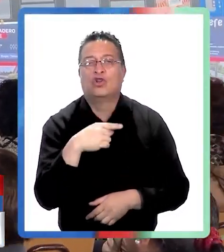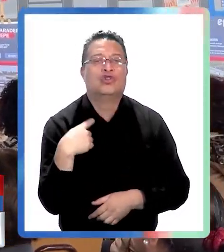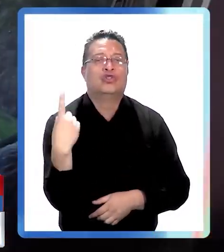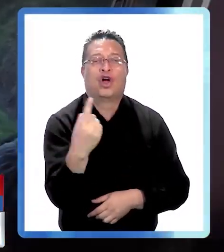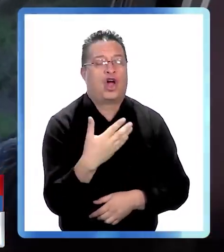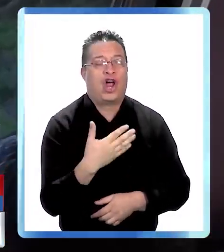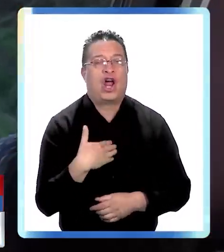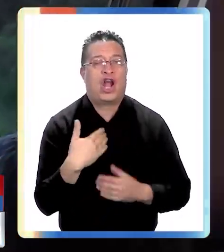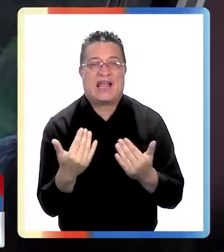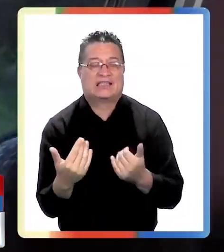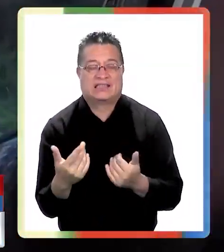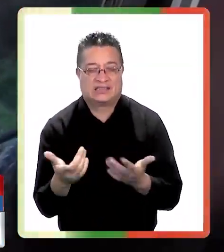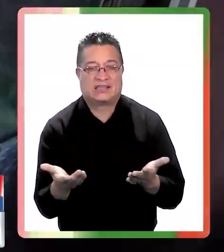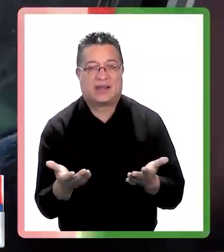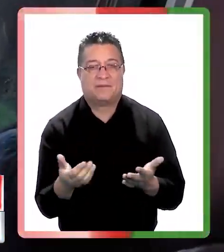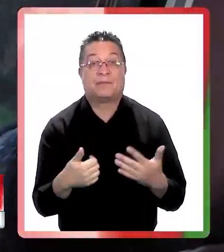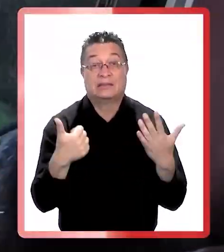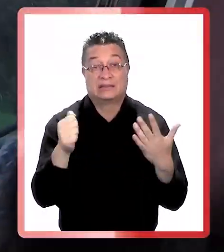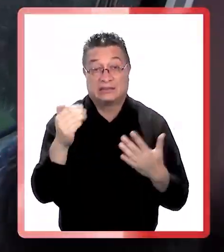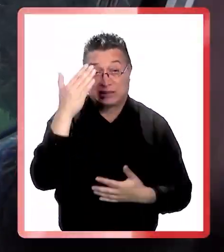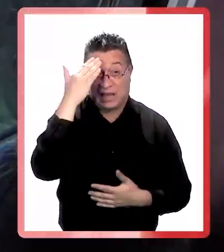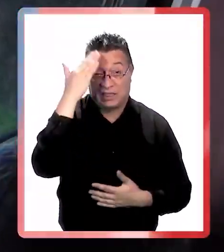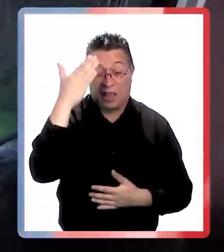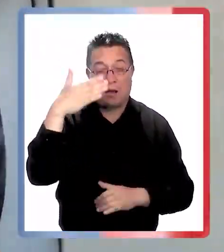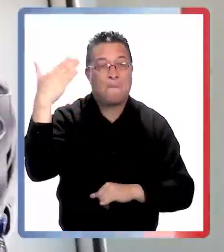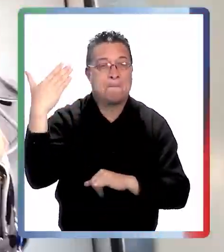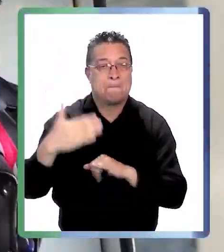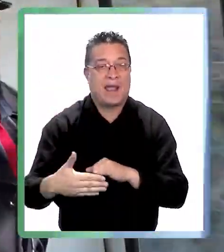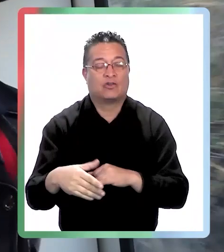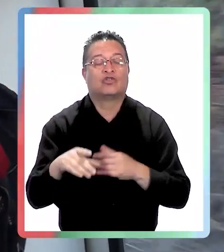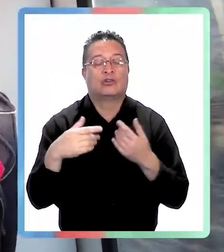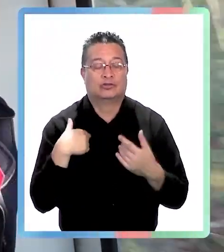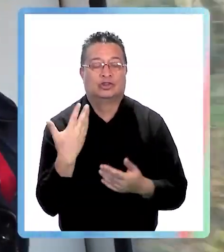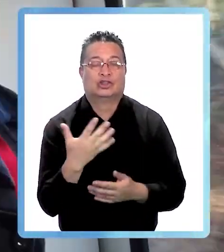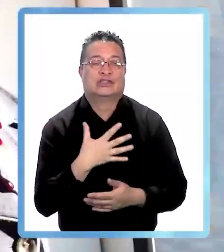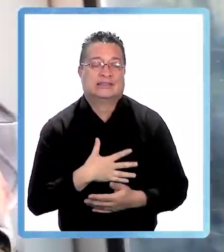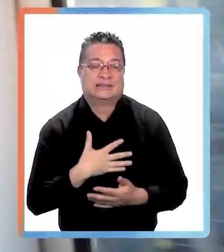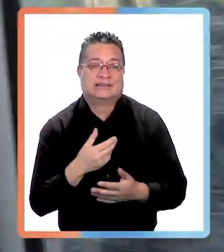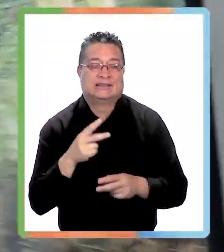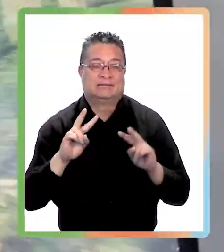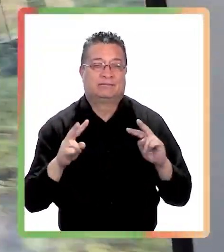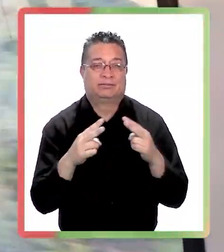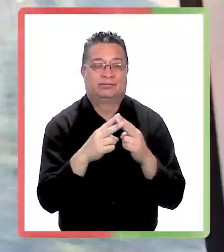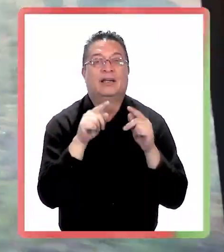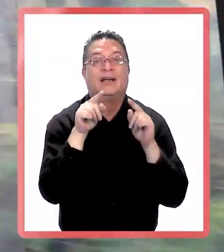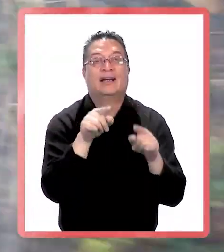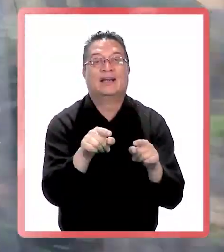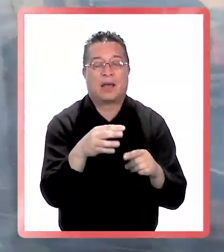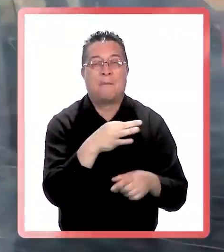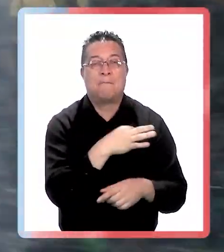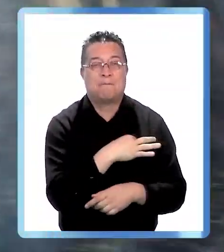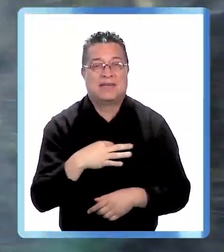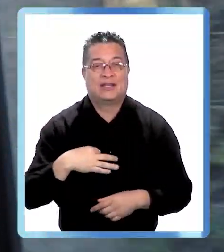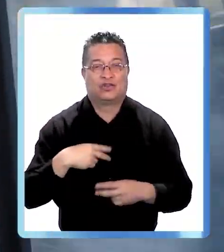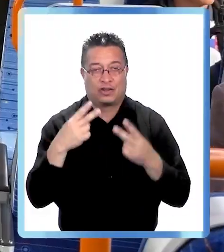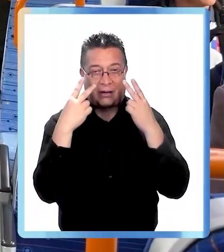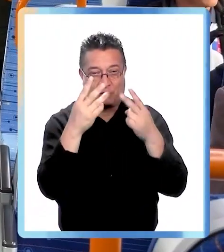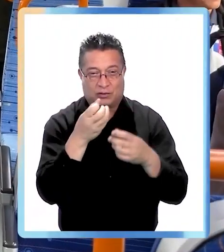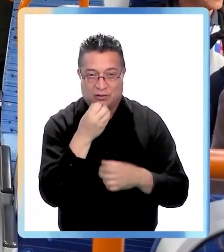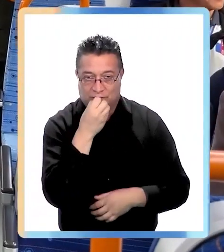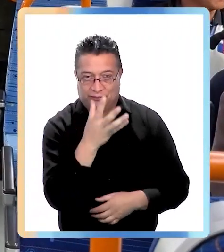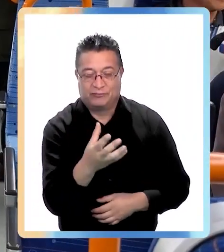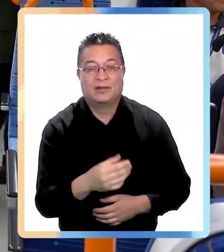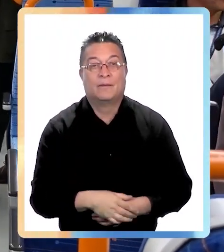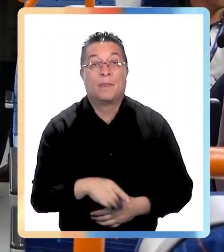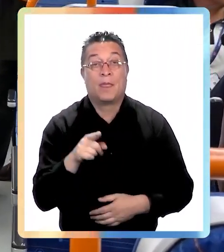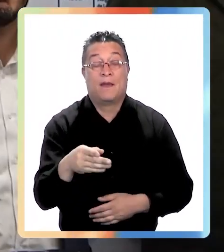todos quienes lo necesiten. 60 días es el plazo para esta anhelada obra, así lo confirmó el ministro de